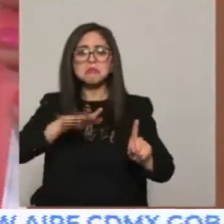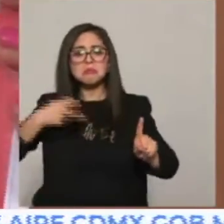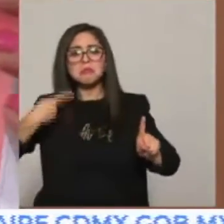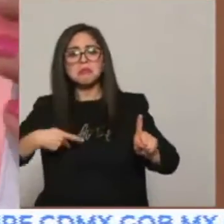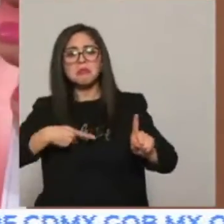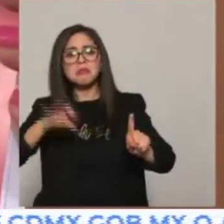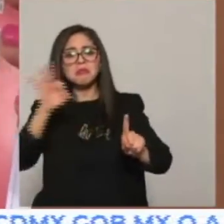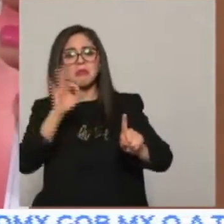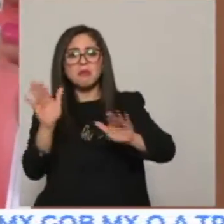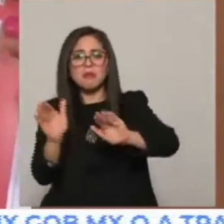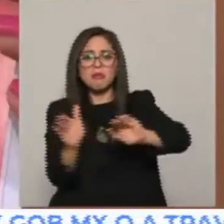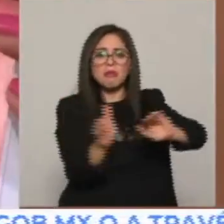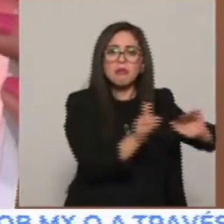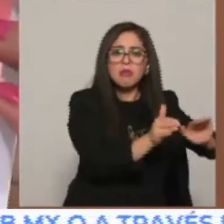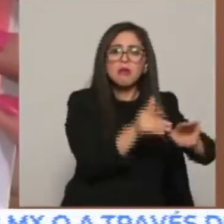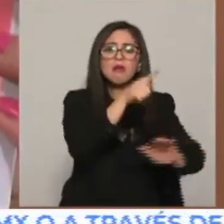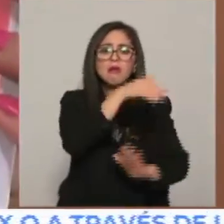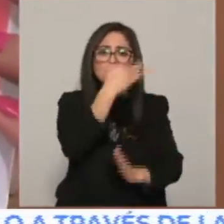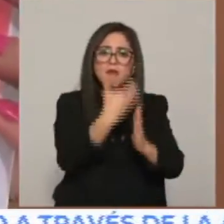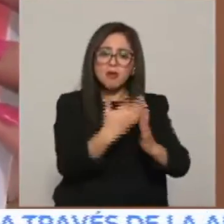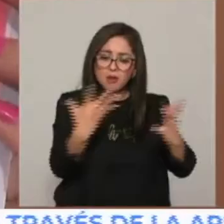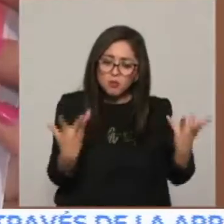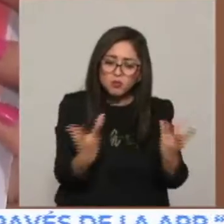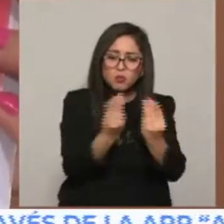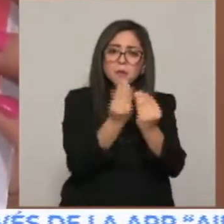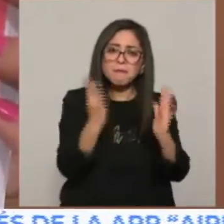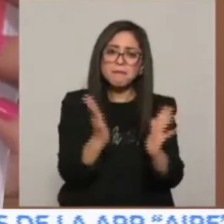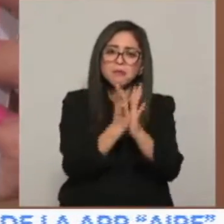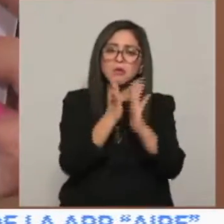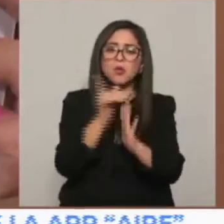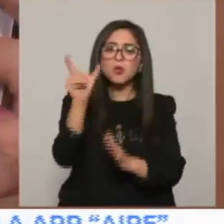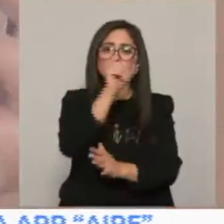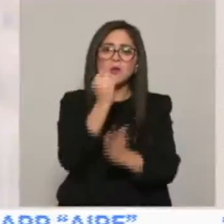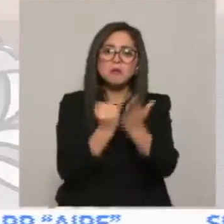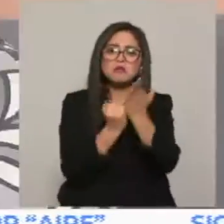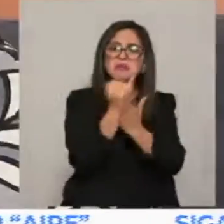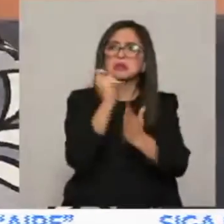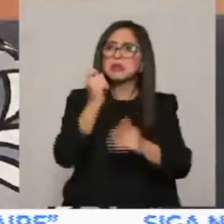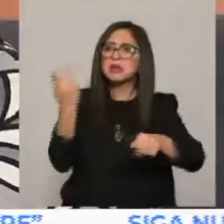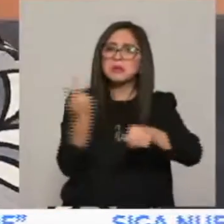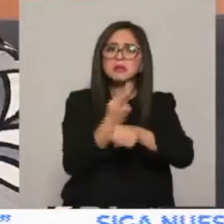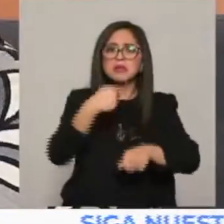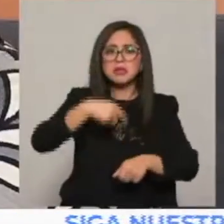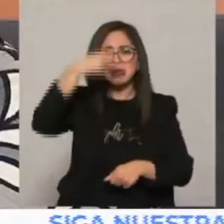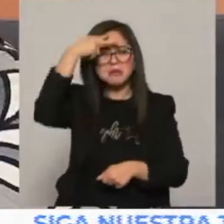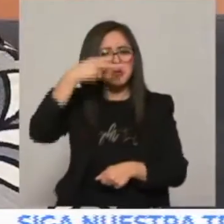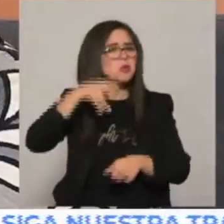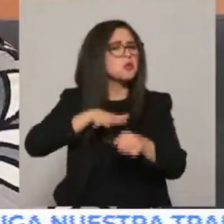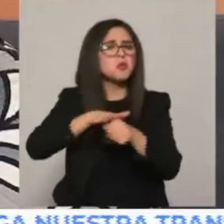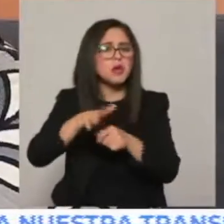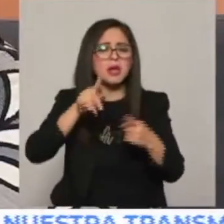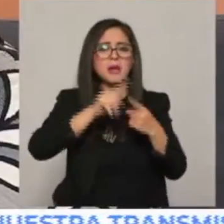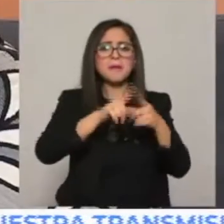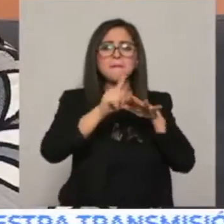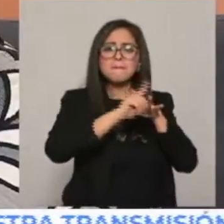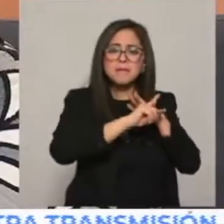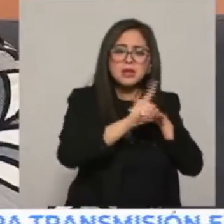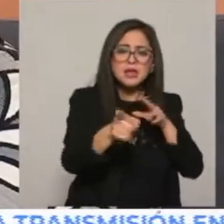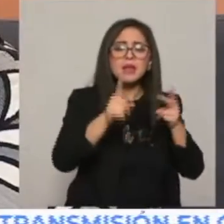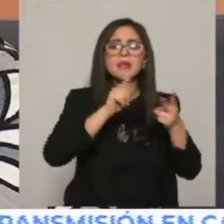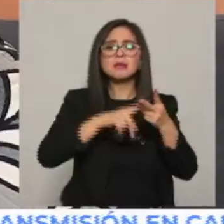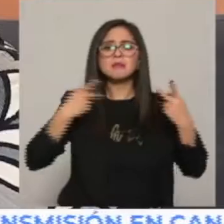y no están completamente en la participación de las tomas de decisiones de nuestro país. ¿Cuáles son estas personas? Migrantes, de la diversidad sexual y de